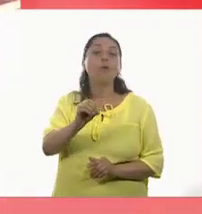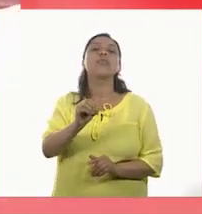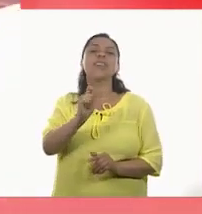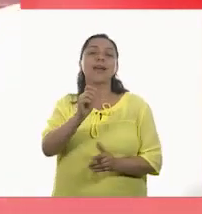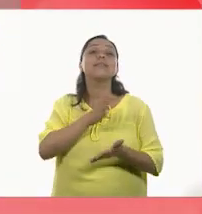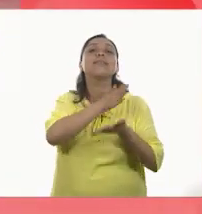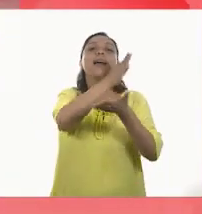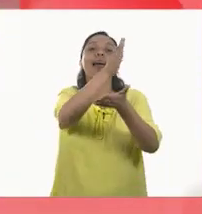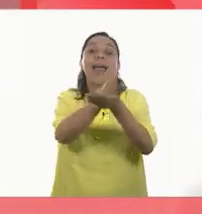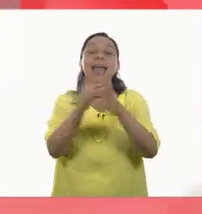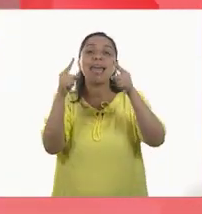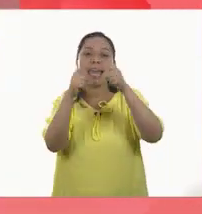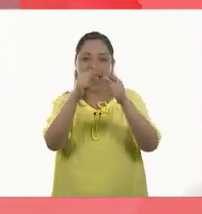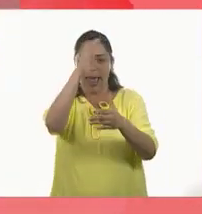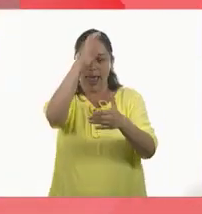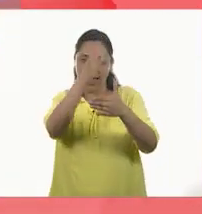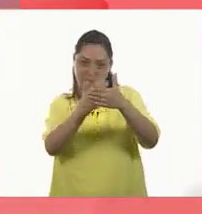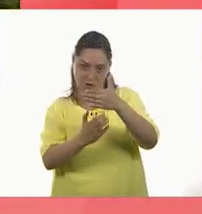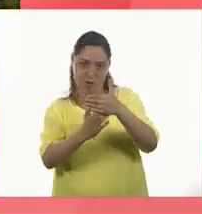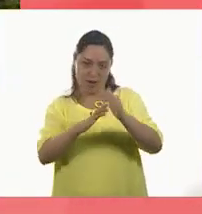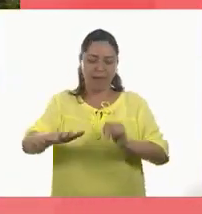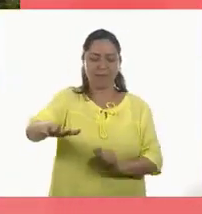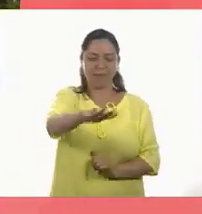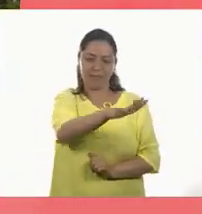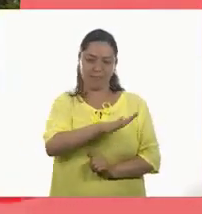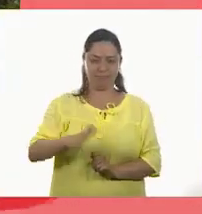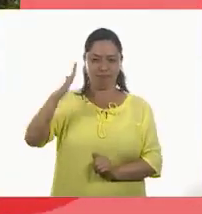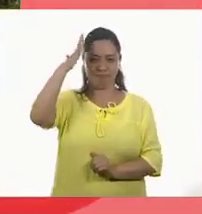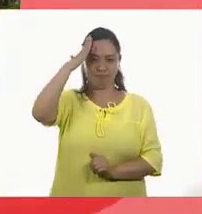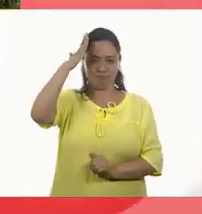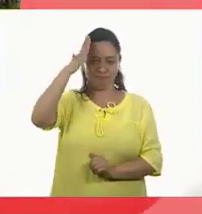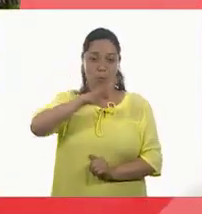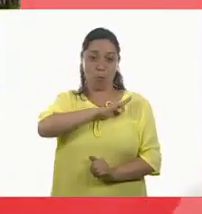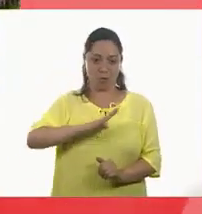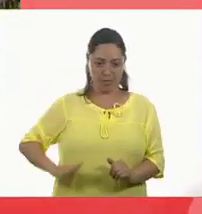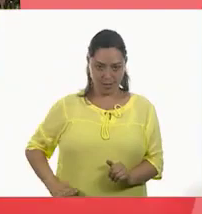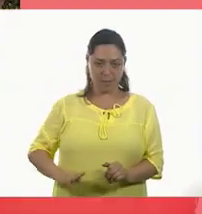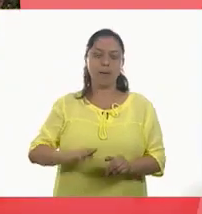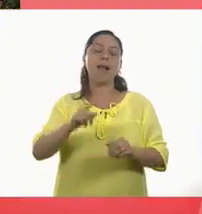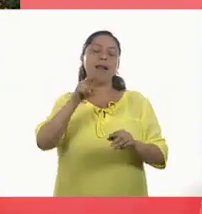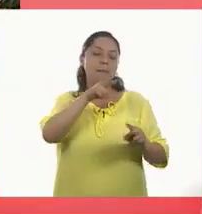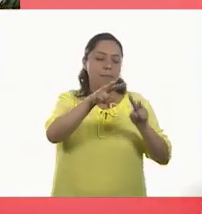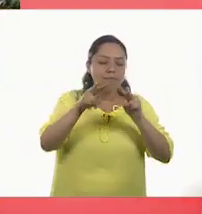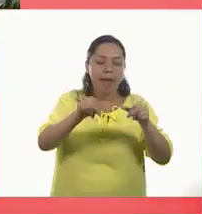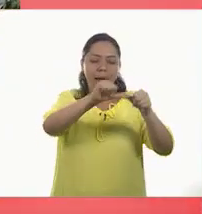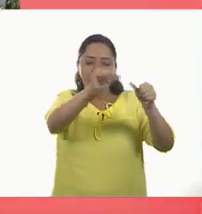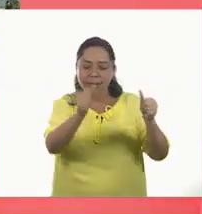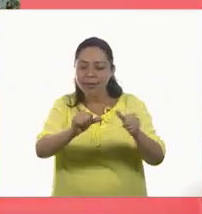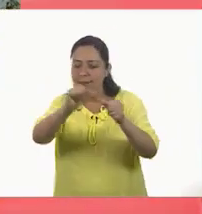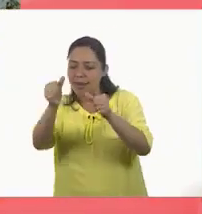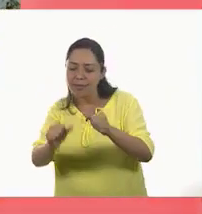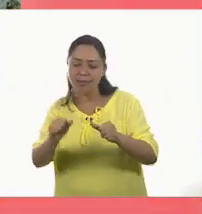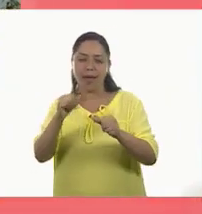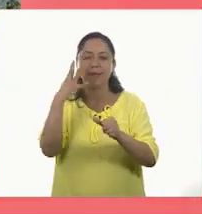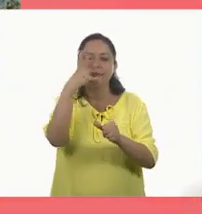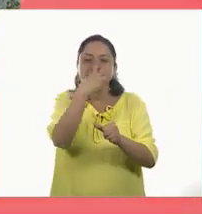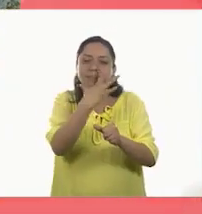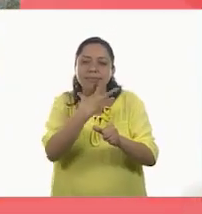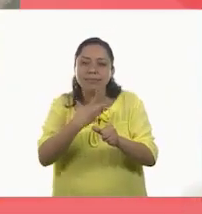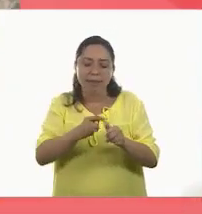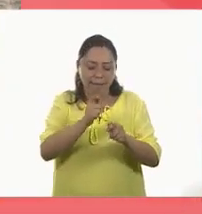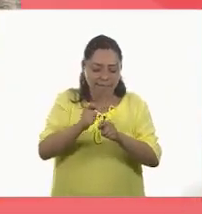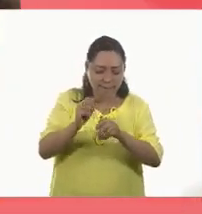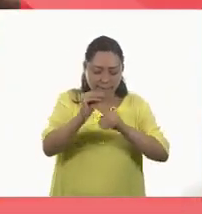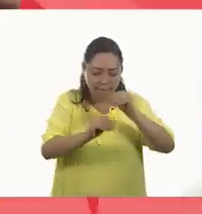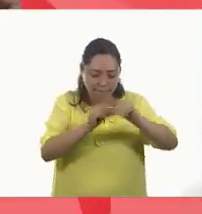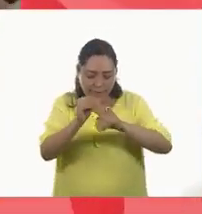bella iglesia católica en la cabecera municipal y conocer sus artesanías, donde destacan sus hermosas piezas y trabajos